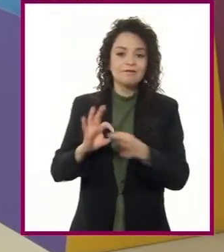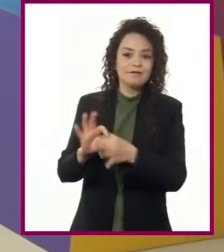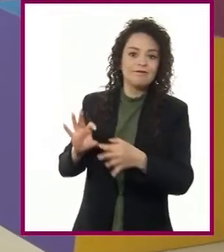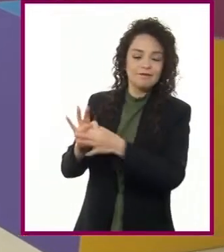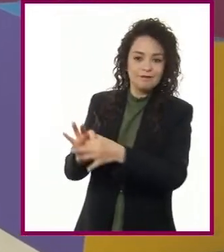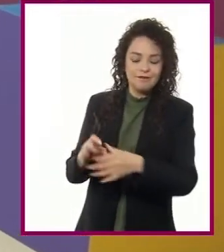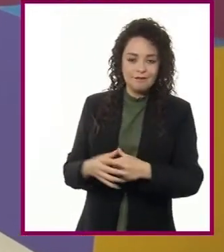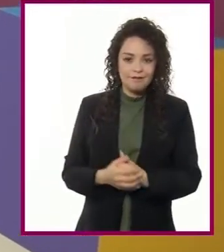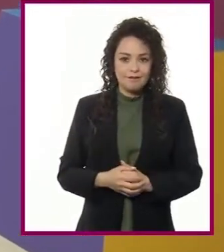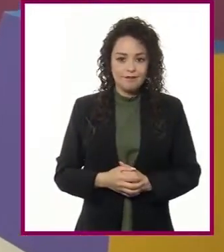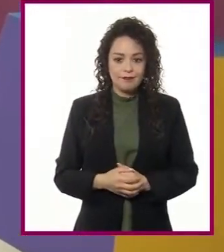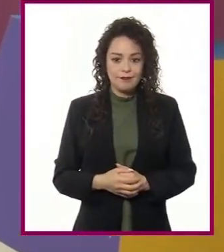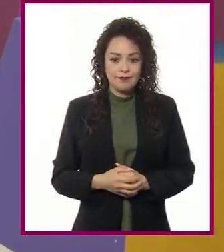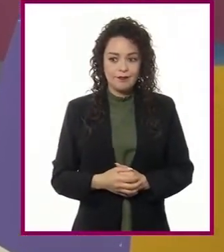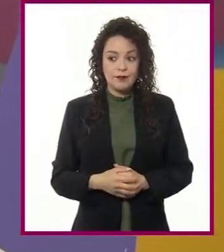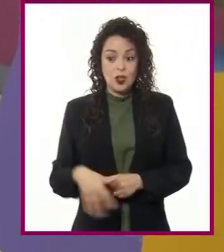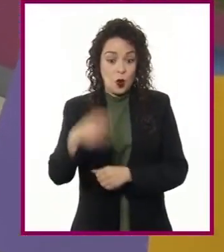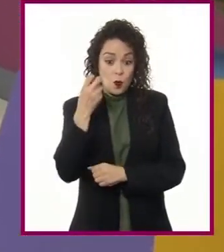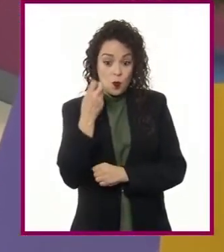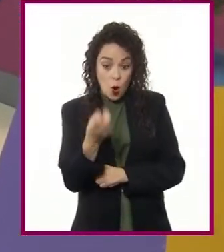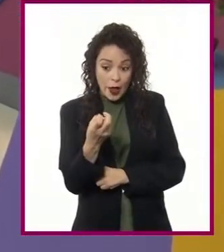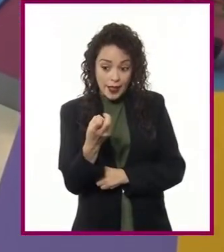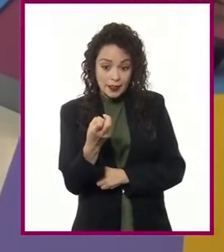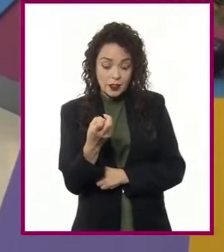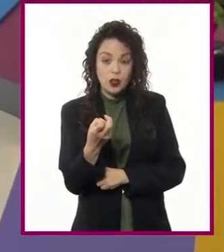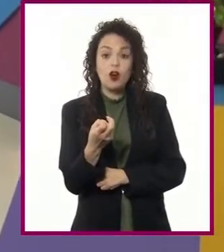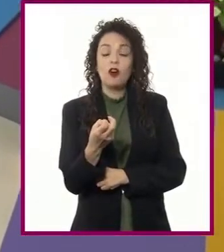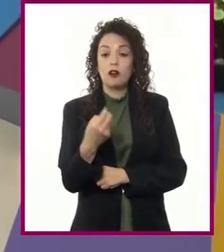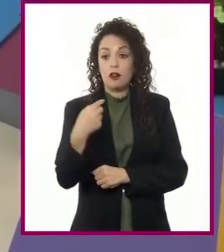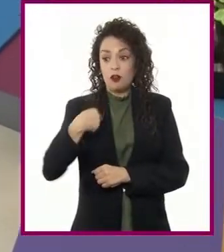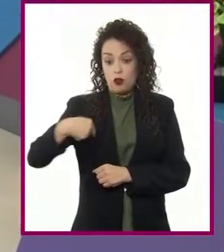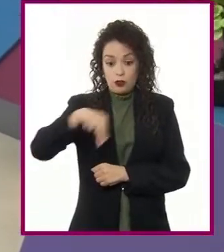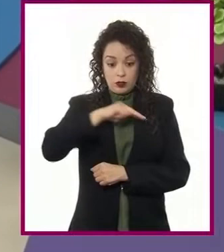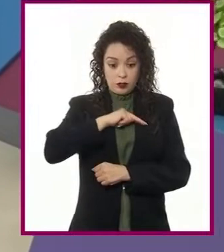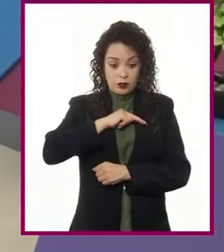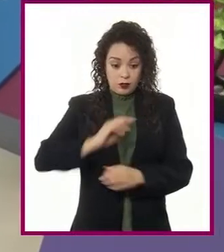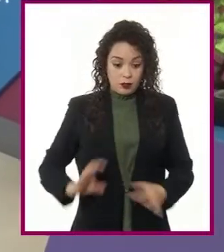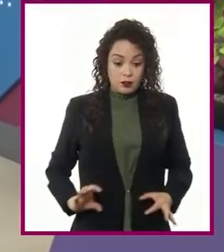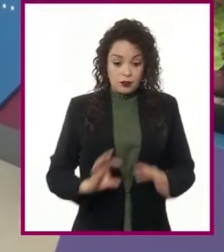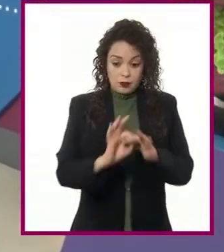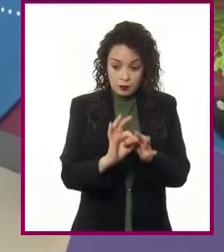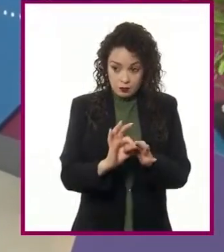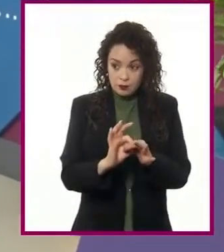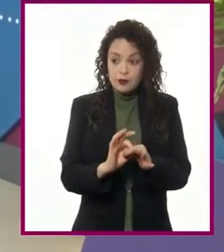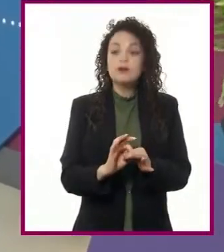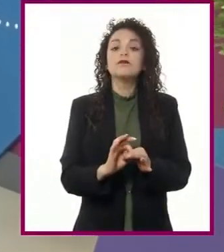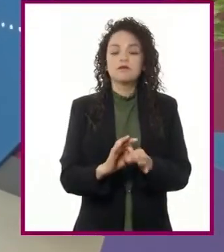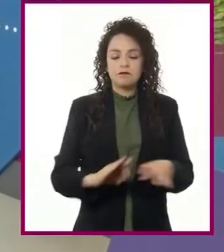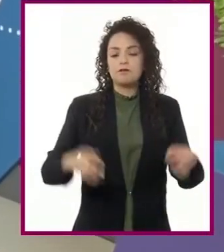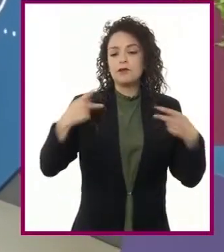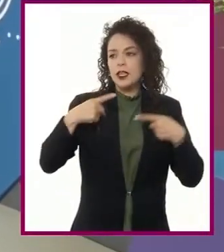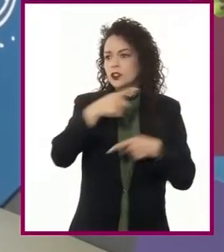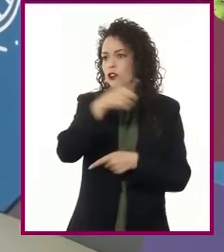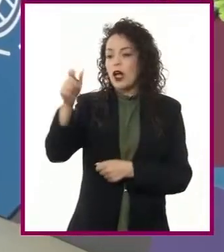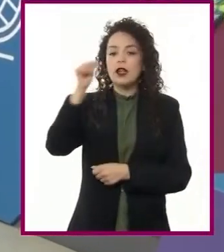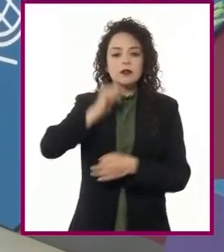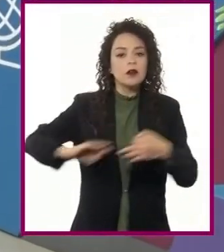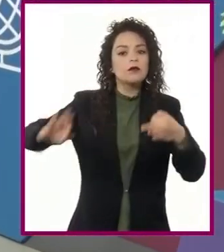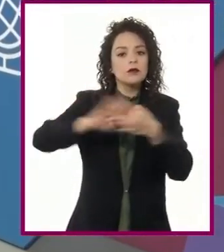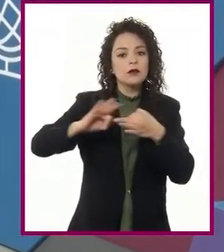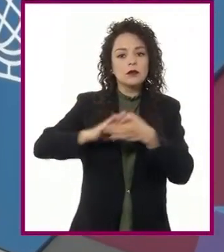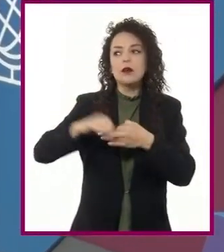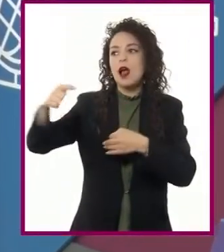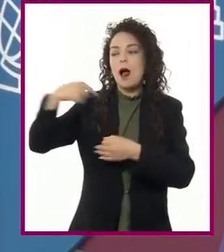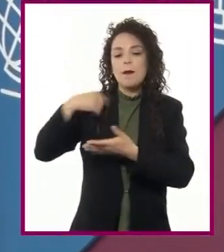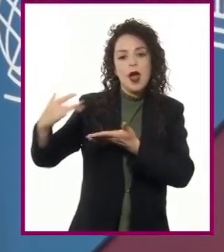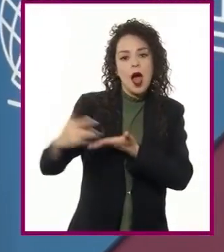Es así como estas redes a las que pertenecemos son grupos de personas que constantemente nos apoyan, están al pendiente de